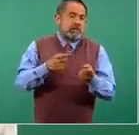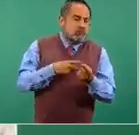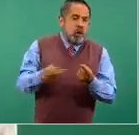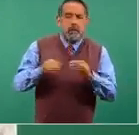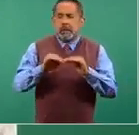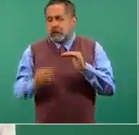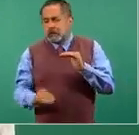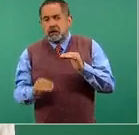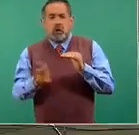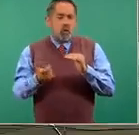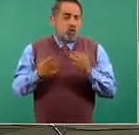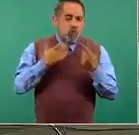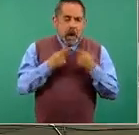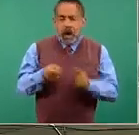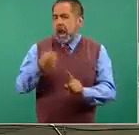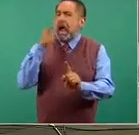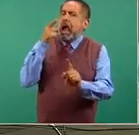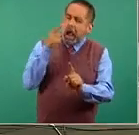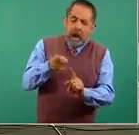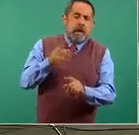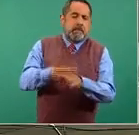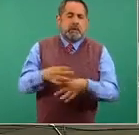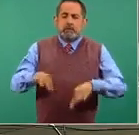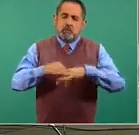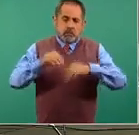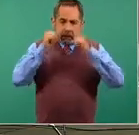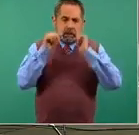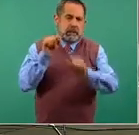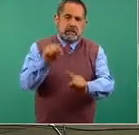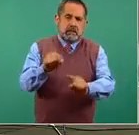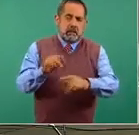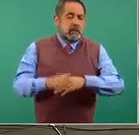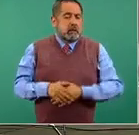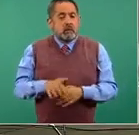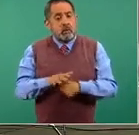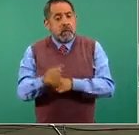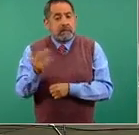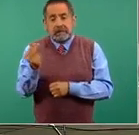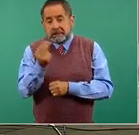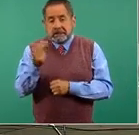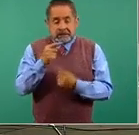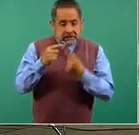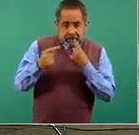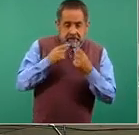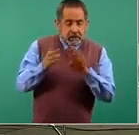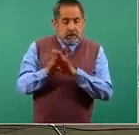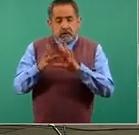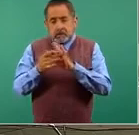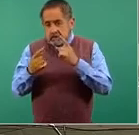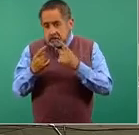desigualdades socioeconómicas, la carencia de servicios, incluye la necesidad de activar